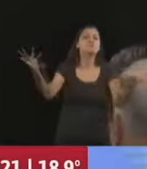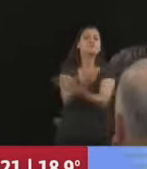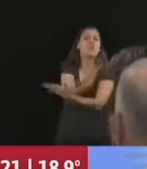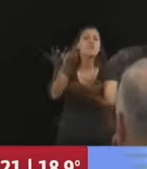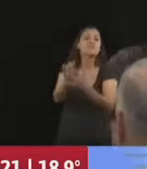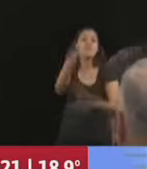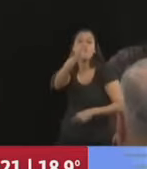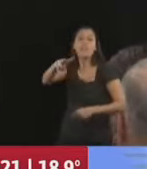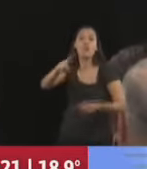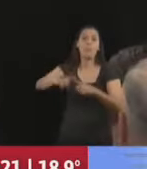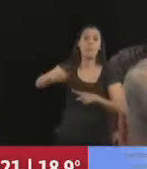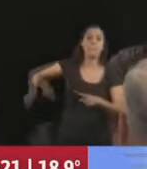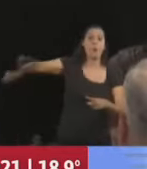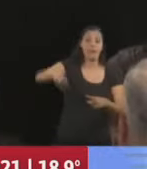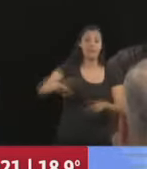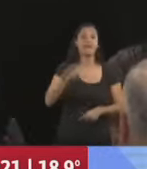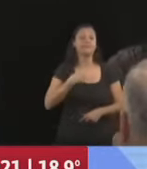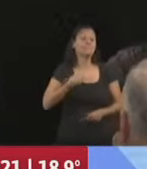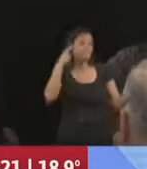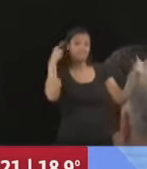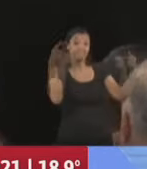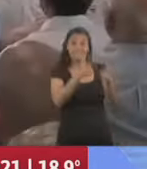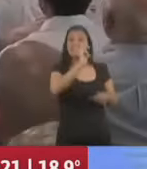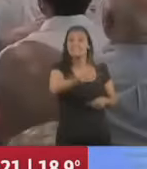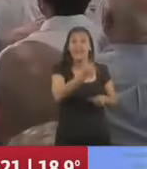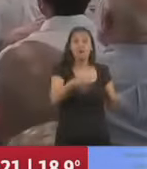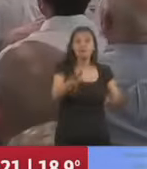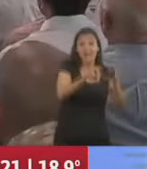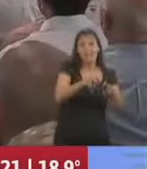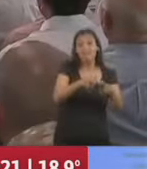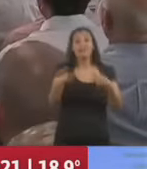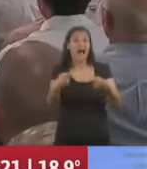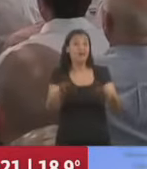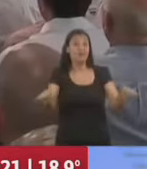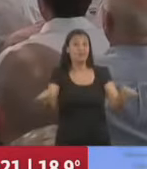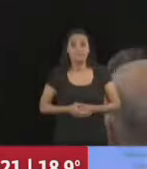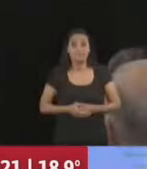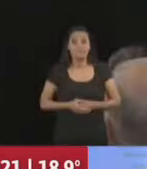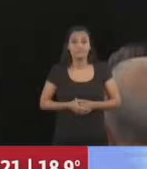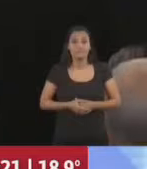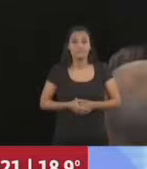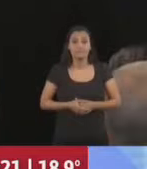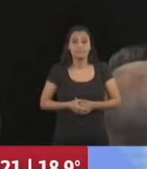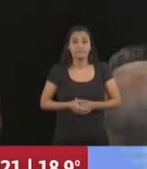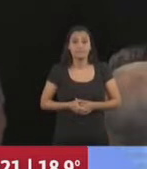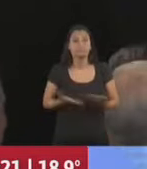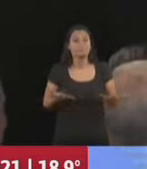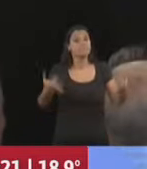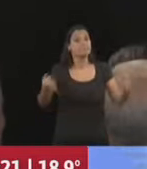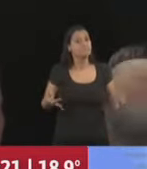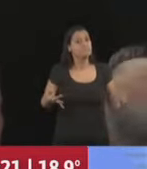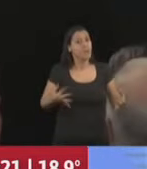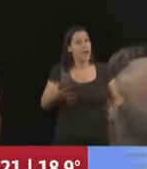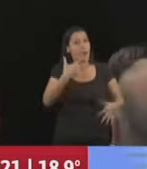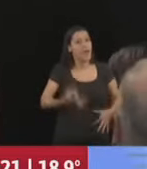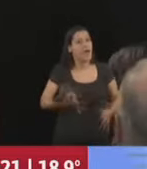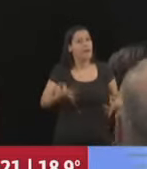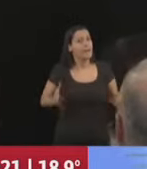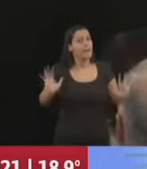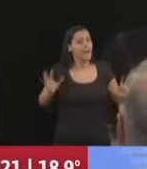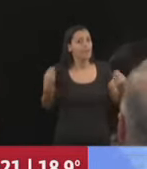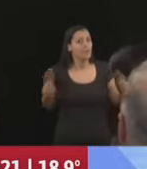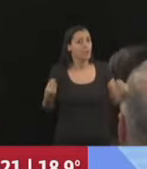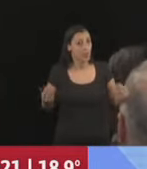facultad legal de sostener la ley con los 2/3. Ahora, las leyes a matacaballo no le sirven a nadie. A mí me